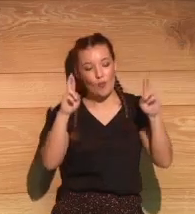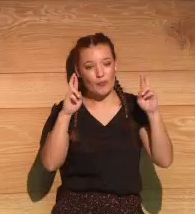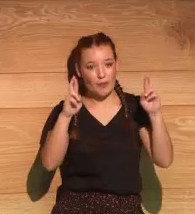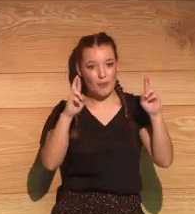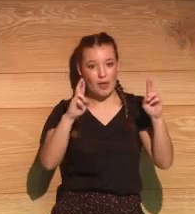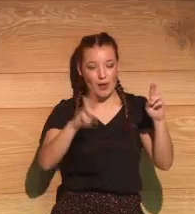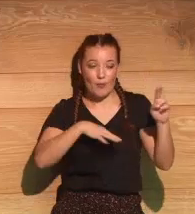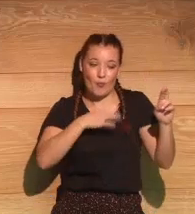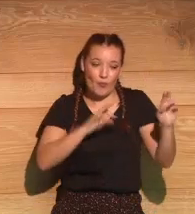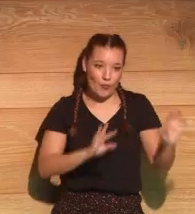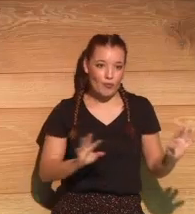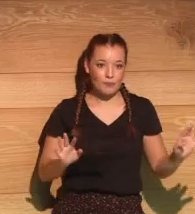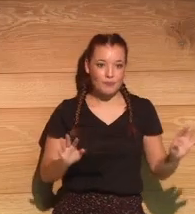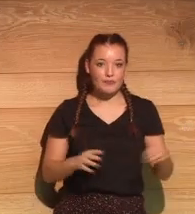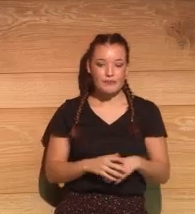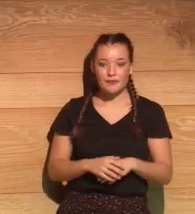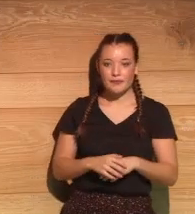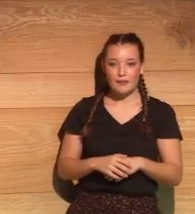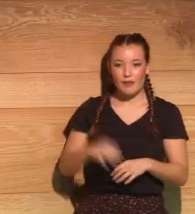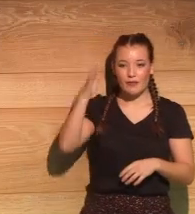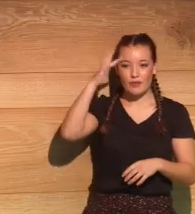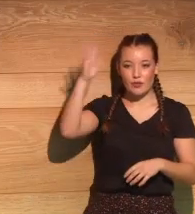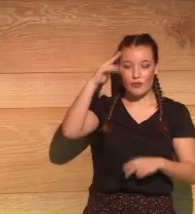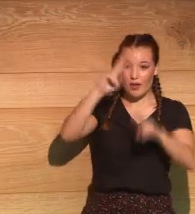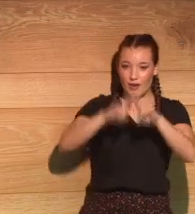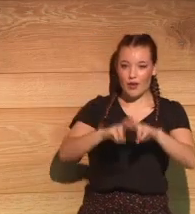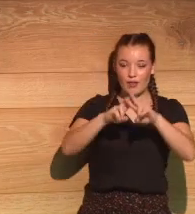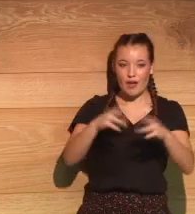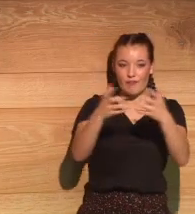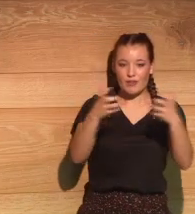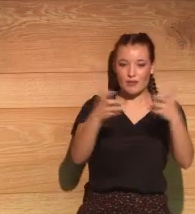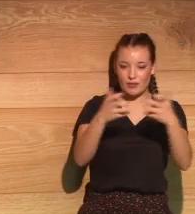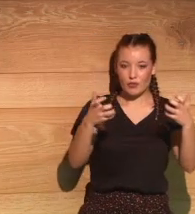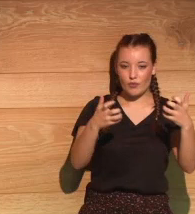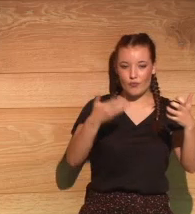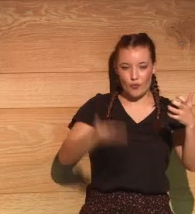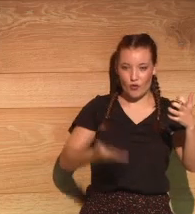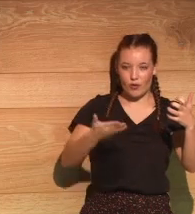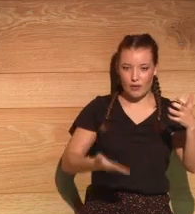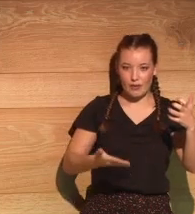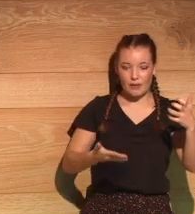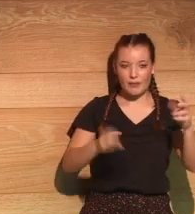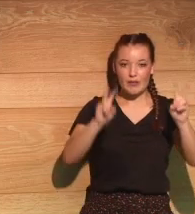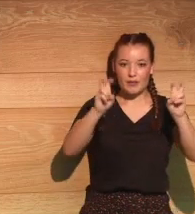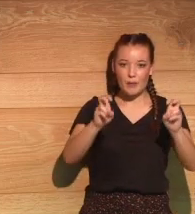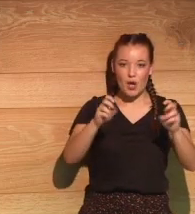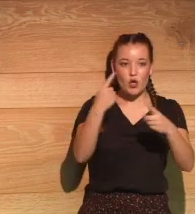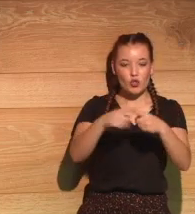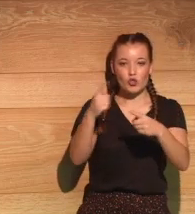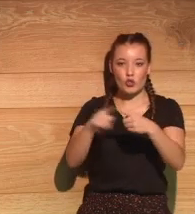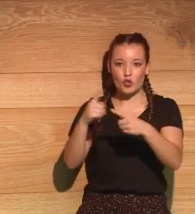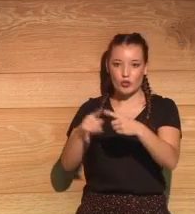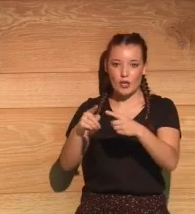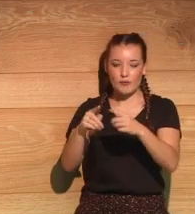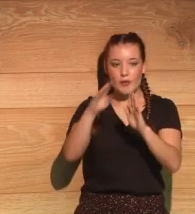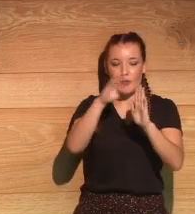En filosofía analítica hay un texto muy cachondo de Nelson Goodman, donde habla acerca de las propiedades de las cosas y la